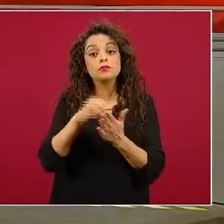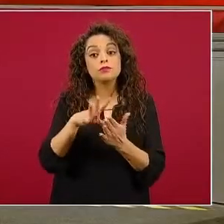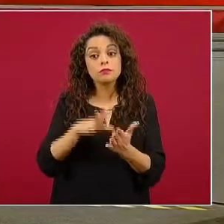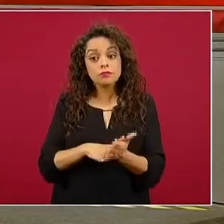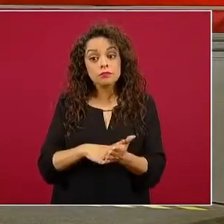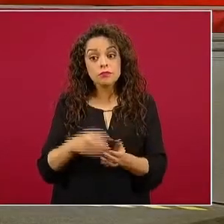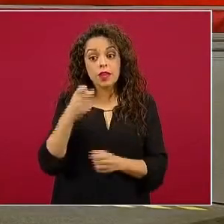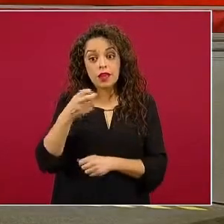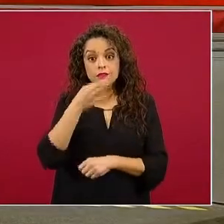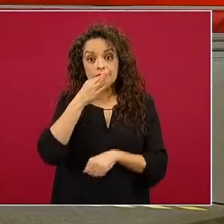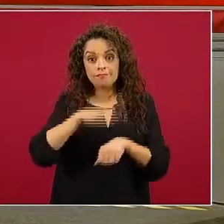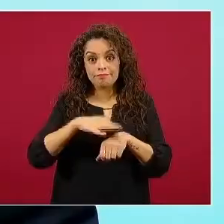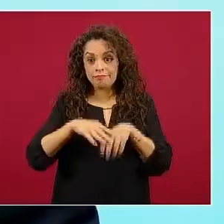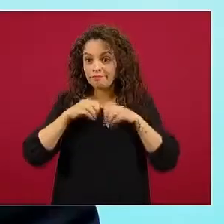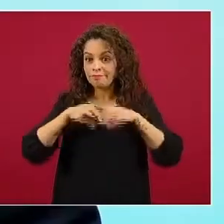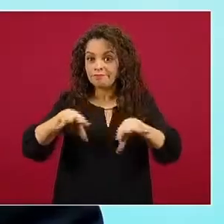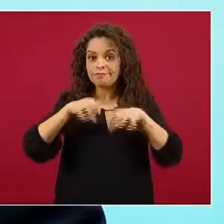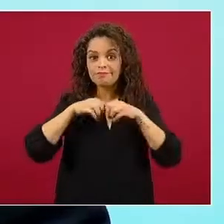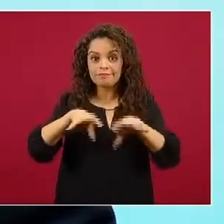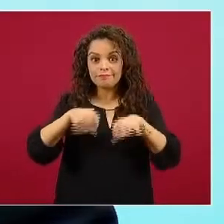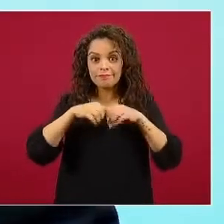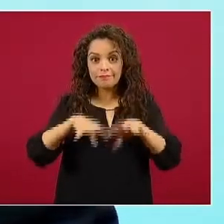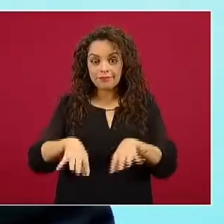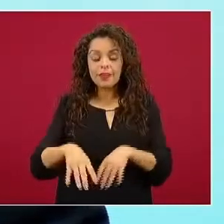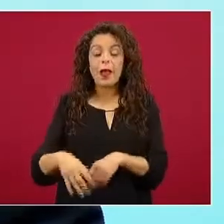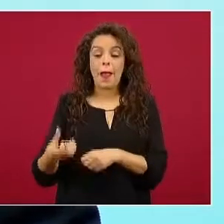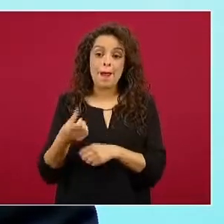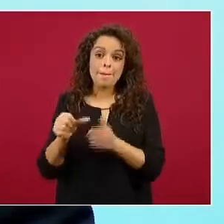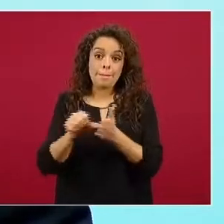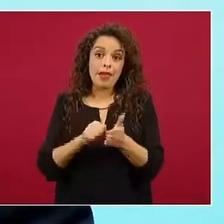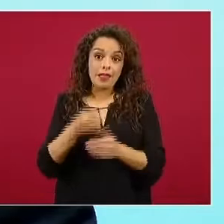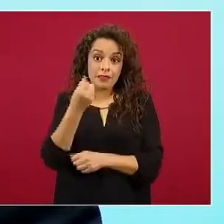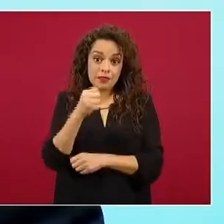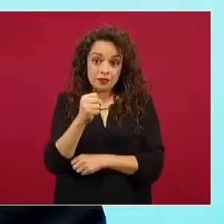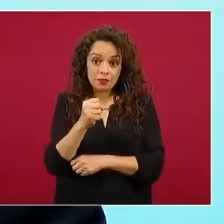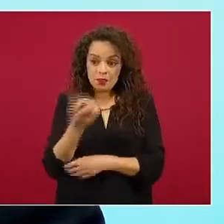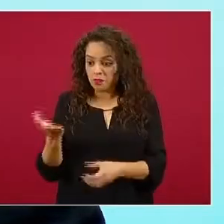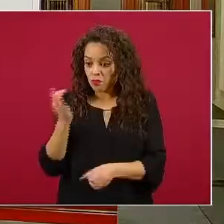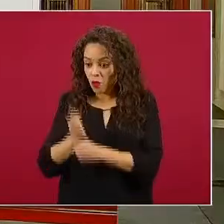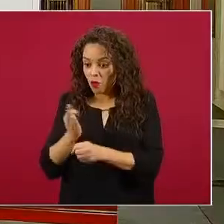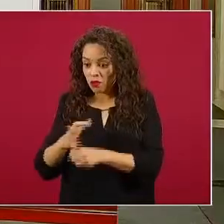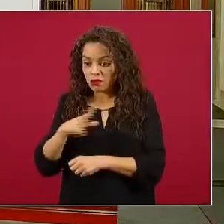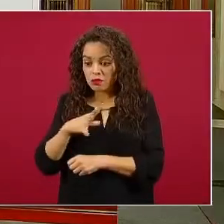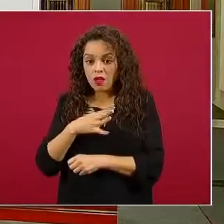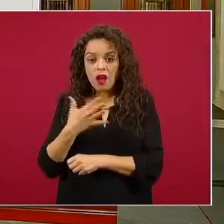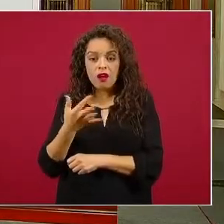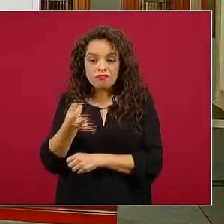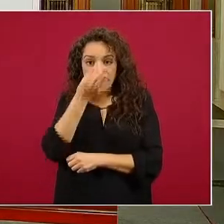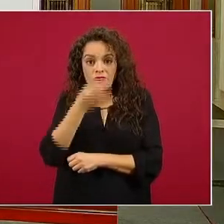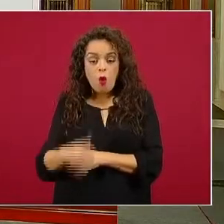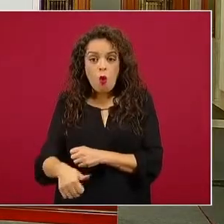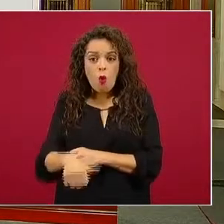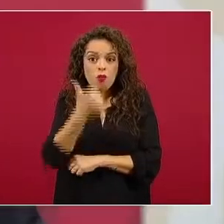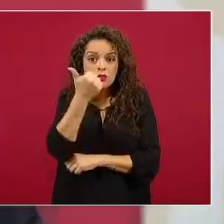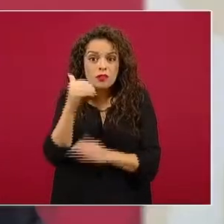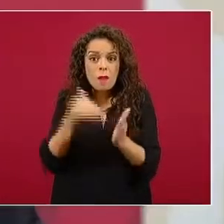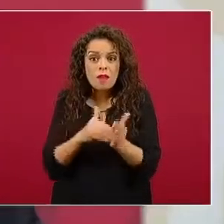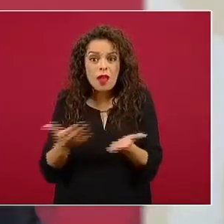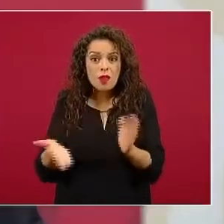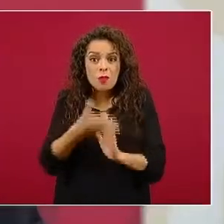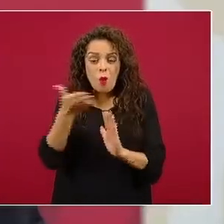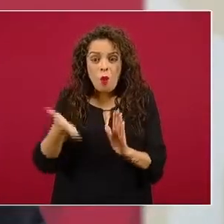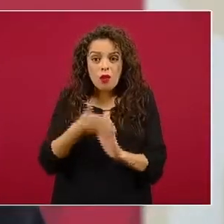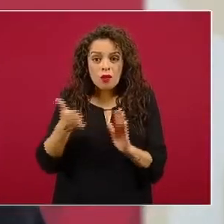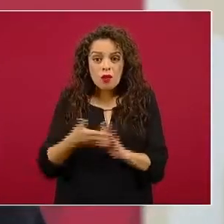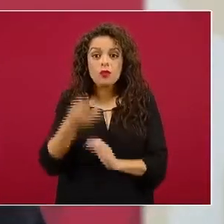esta campaña del mes de septiembre. Hoy apenas van 11,000. Entonces sí quisiéramos hacer un llamado a la